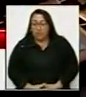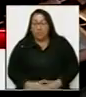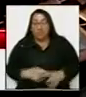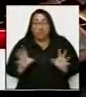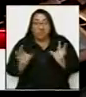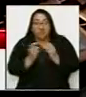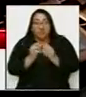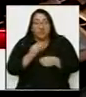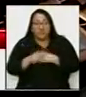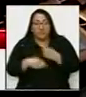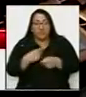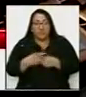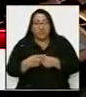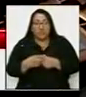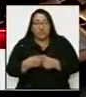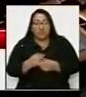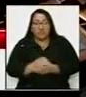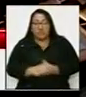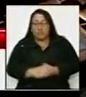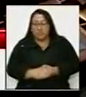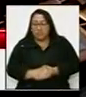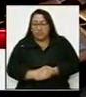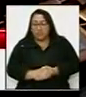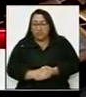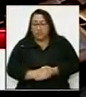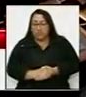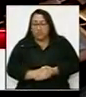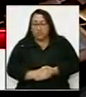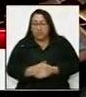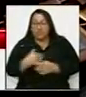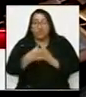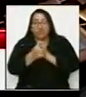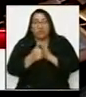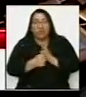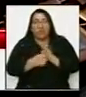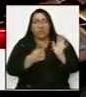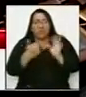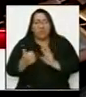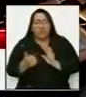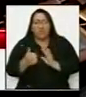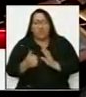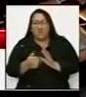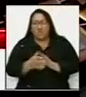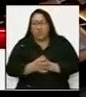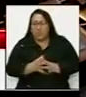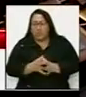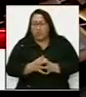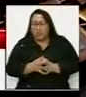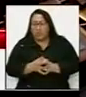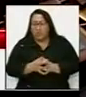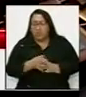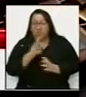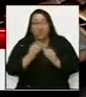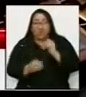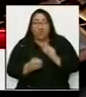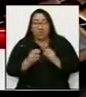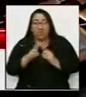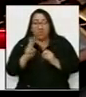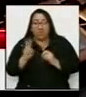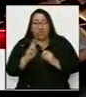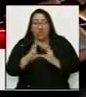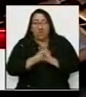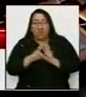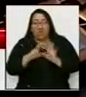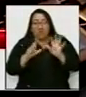complementarias derogatorias se deroga lo relacionado al artículo sexto de la modificación del 22 de la